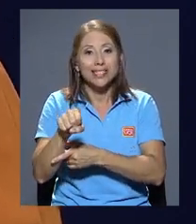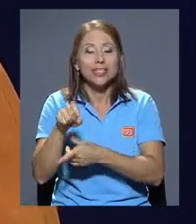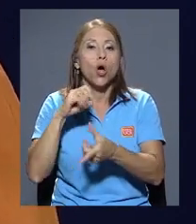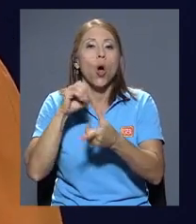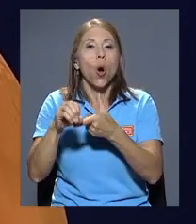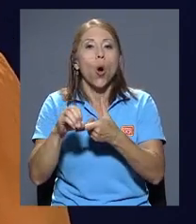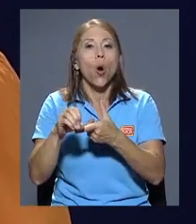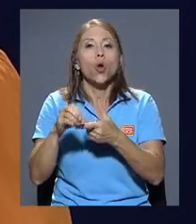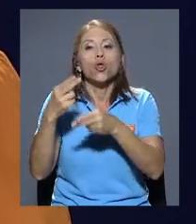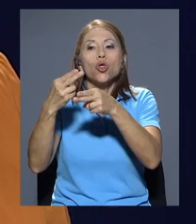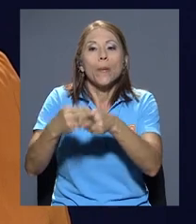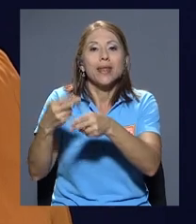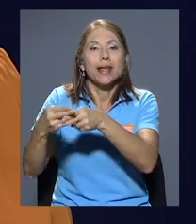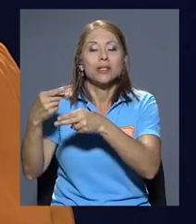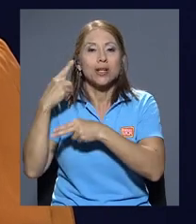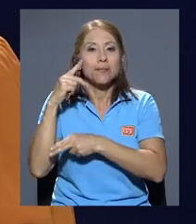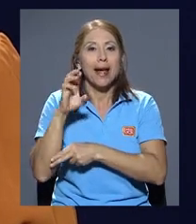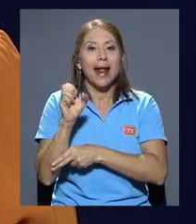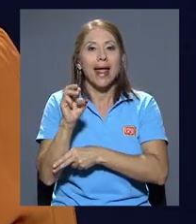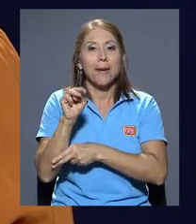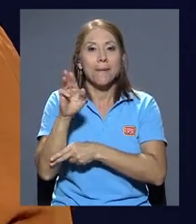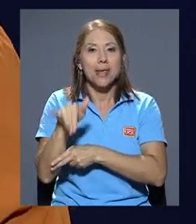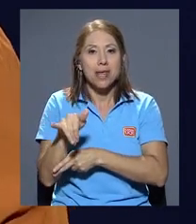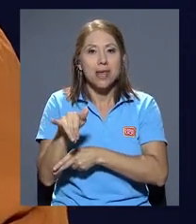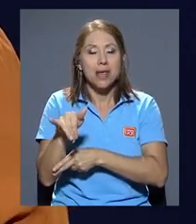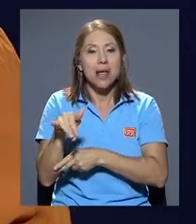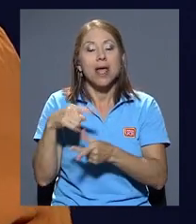justamente tomando lo que dice Nati, creo que